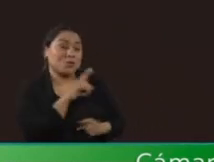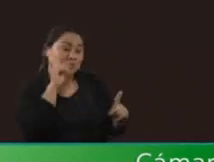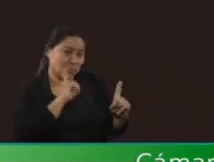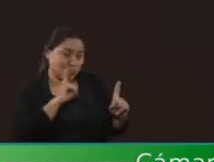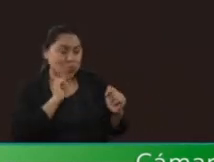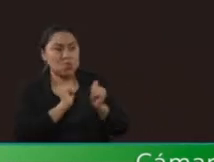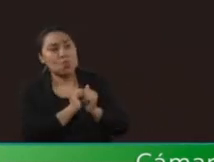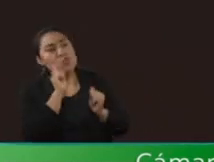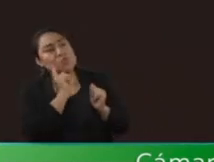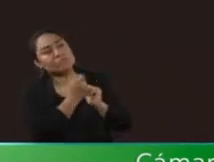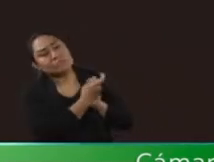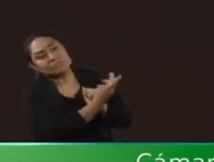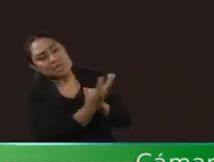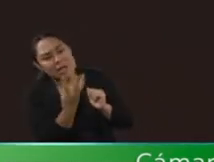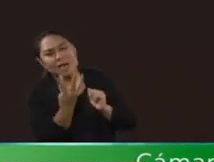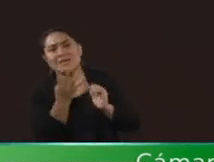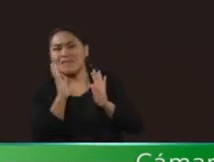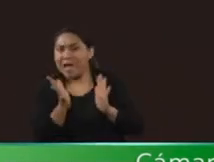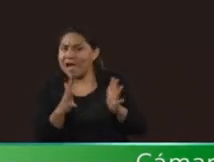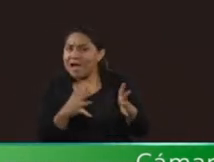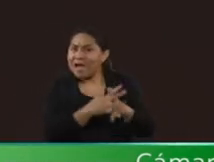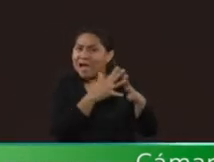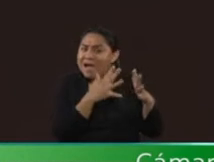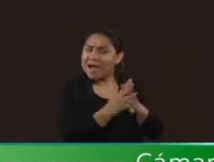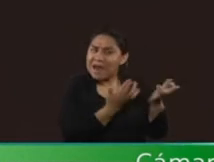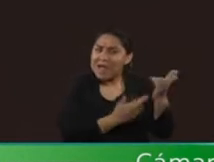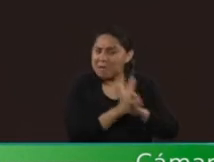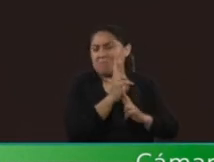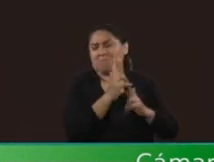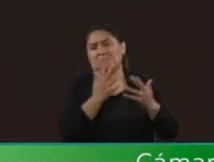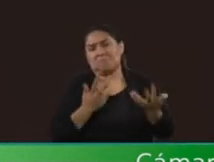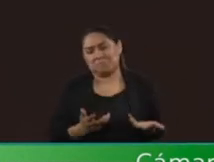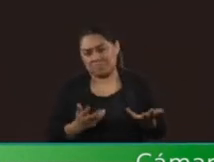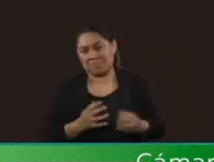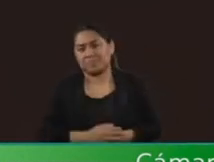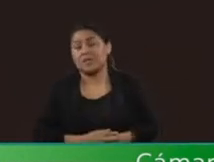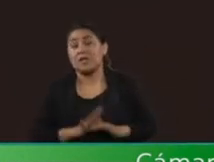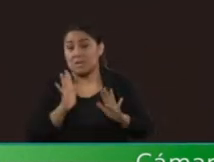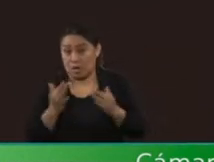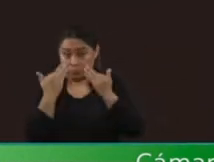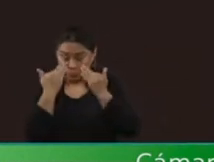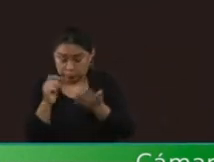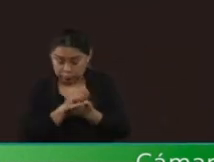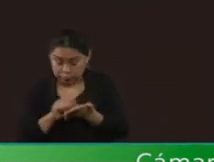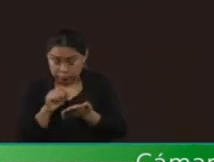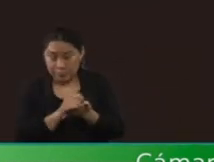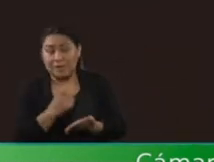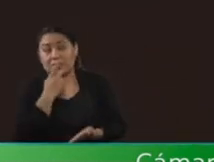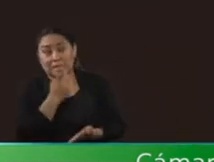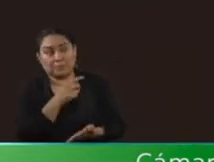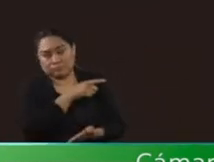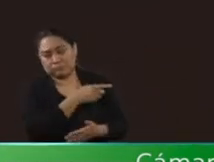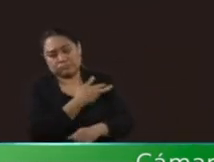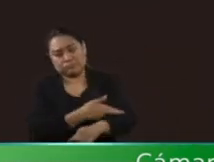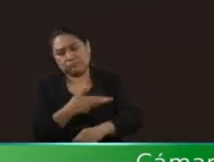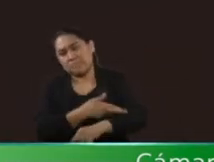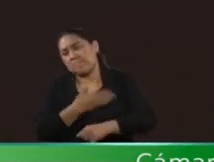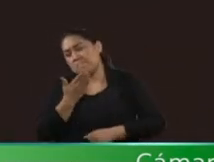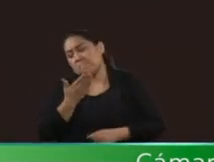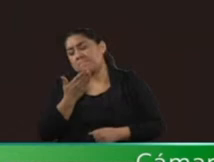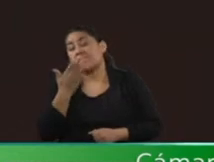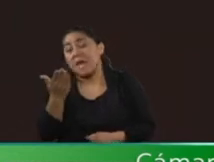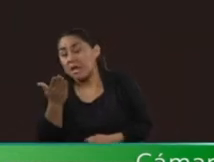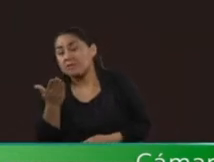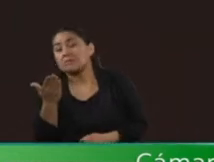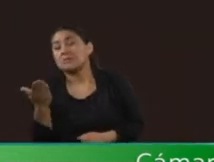otras mujeres habían participado en esta lucha Revolucionaria hay textos que señalan que la petición